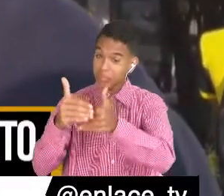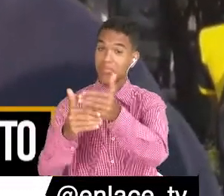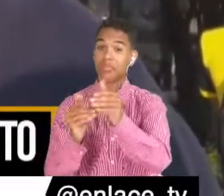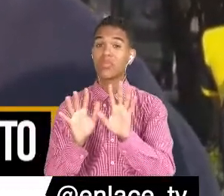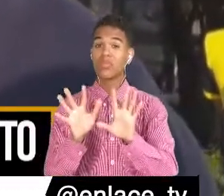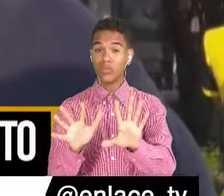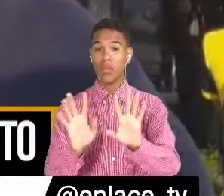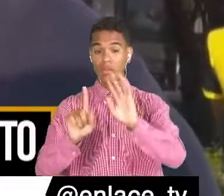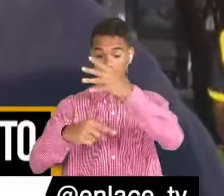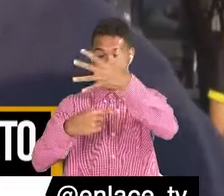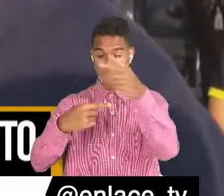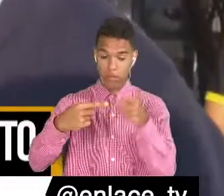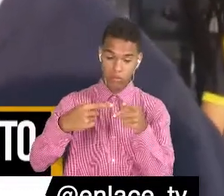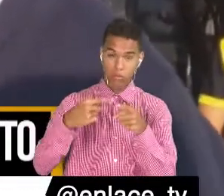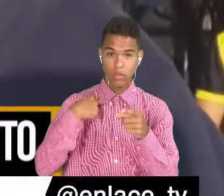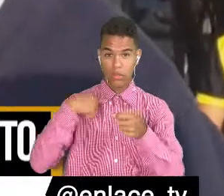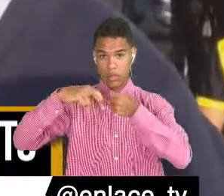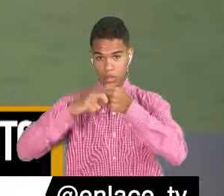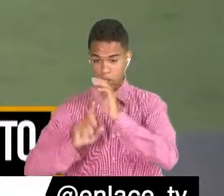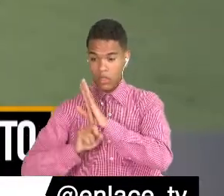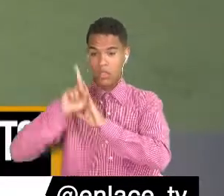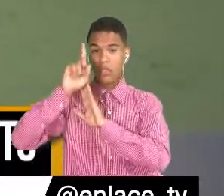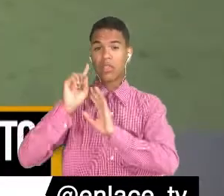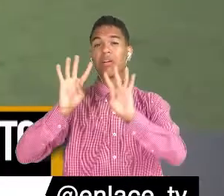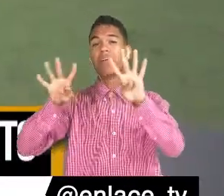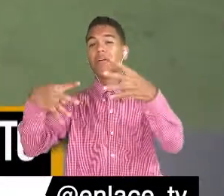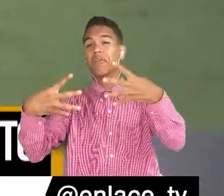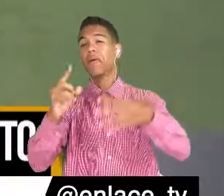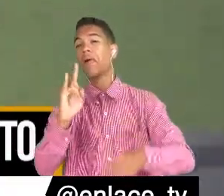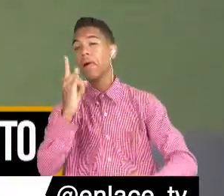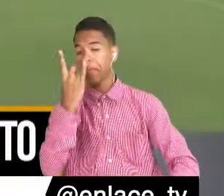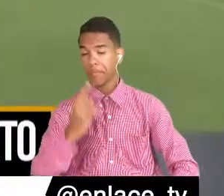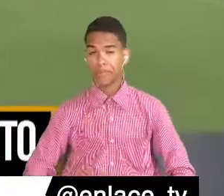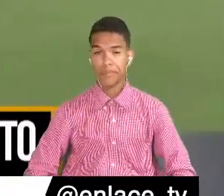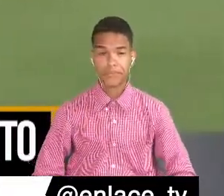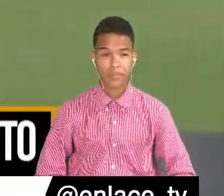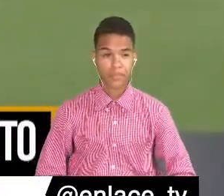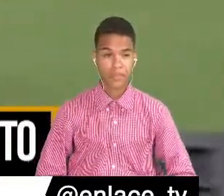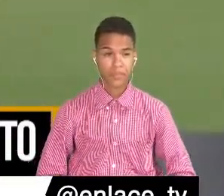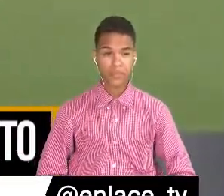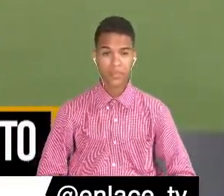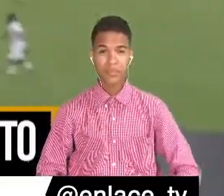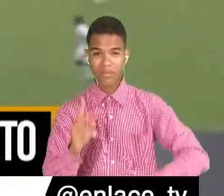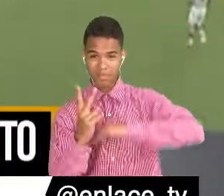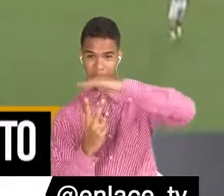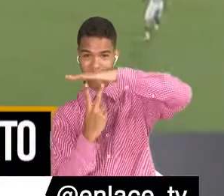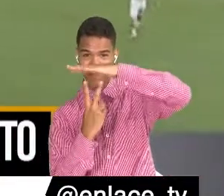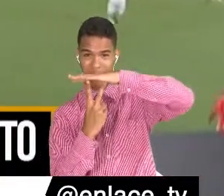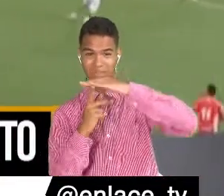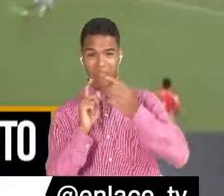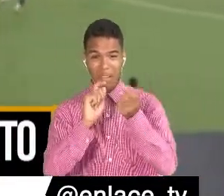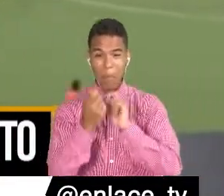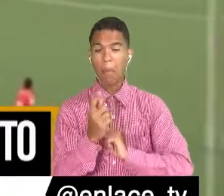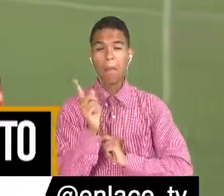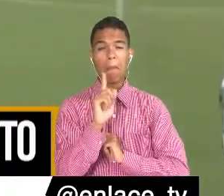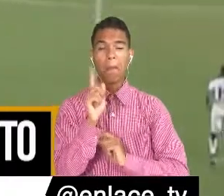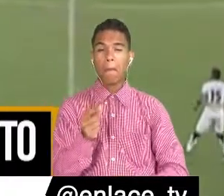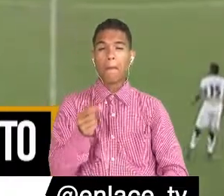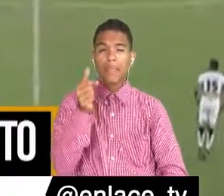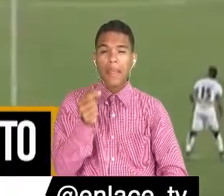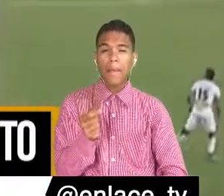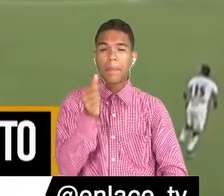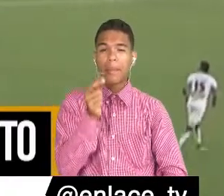en la posibilidad de estar en la fiesta de final de campeonato. En la segunda parte las cosas no cambiaron mucho, los ataques fueron escasos,